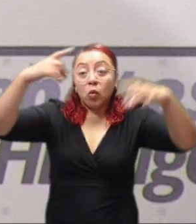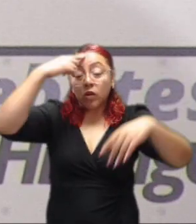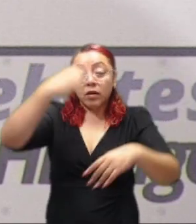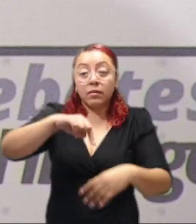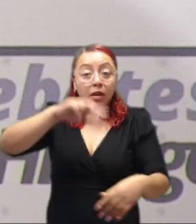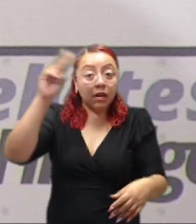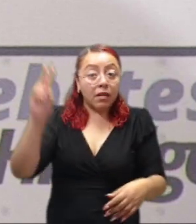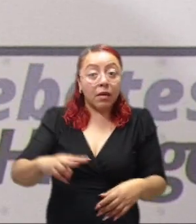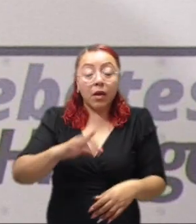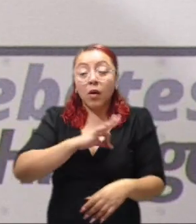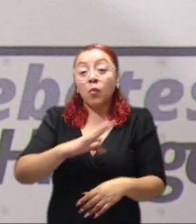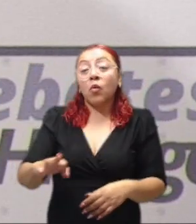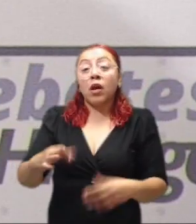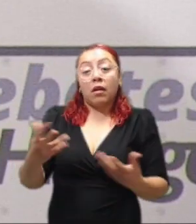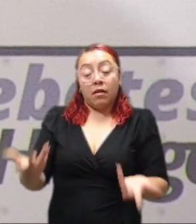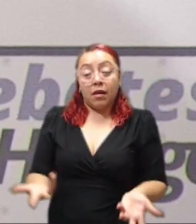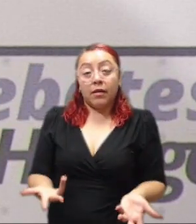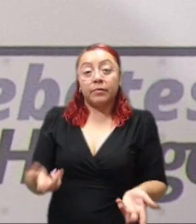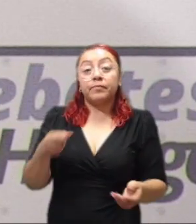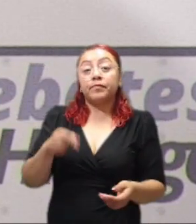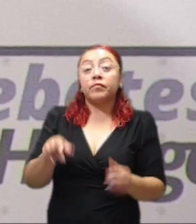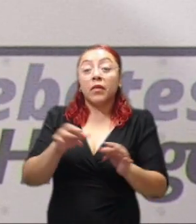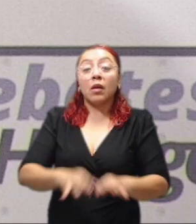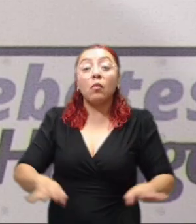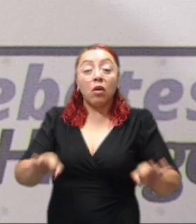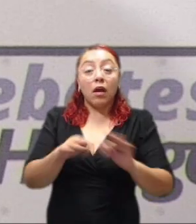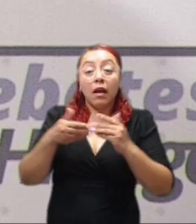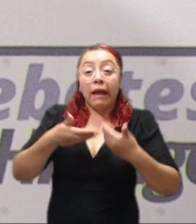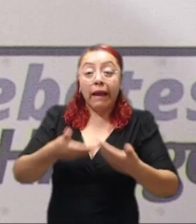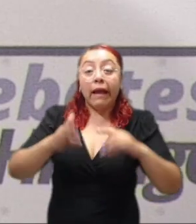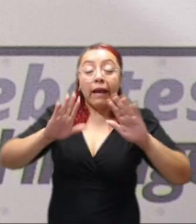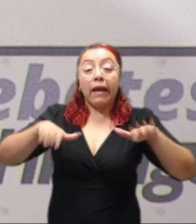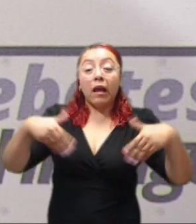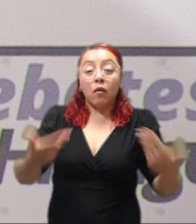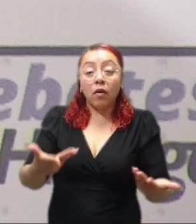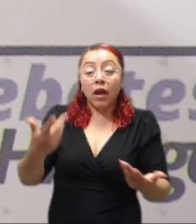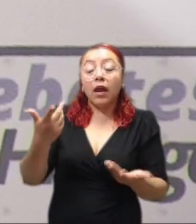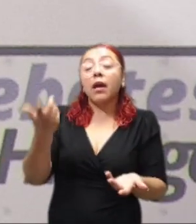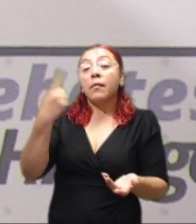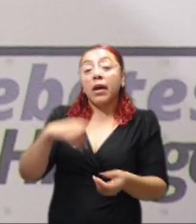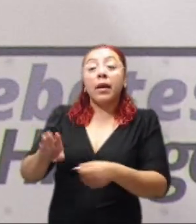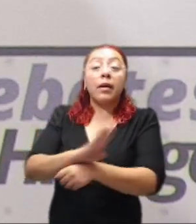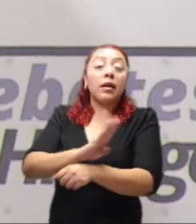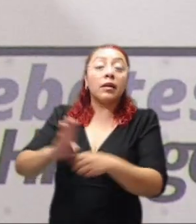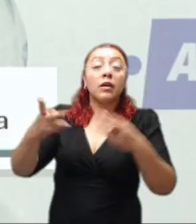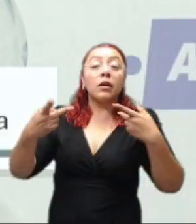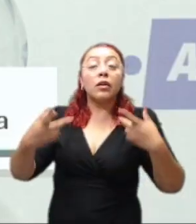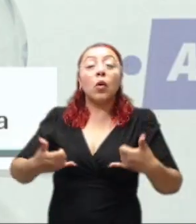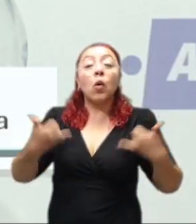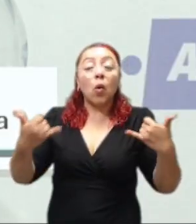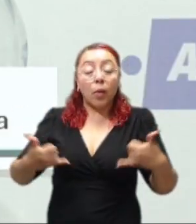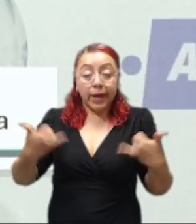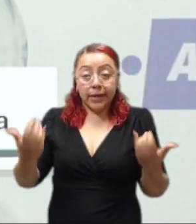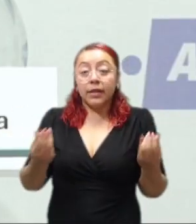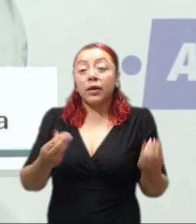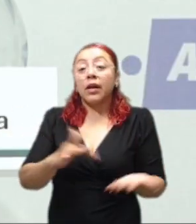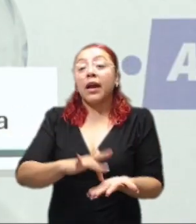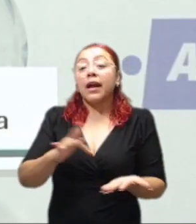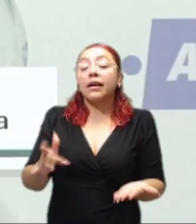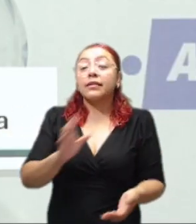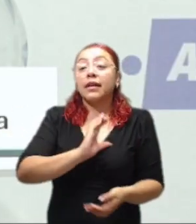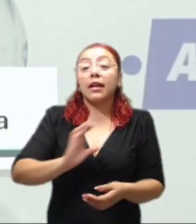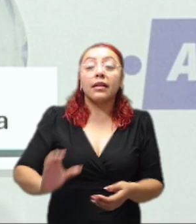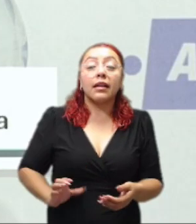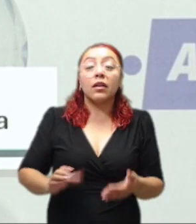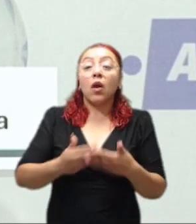puedan ser ocupados es importante que la obra pública esté En beneficio de las juventudes Muchas gracias candidato ahora le